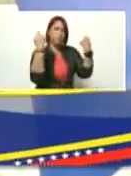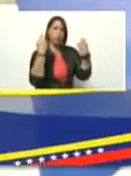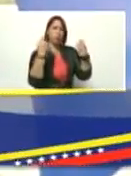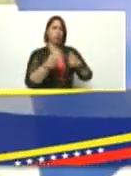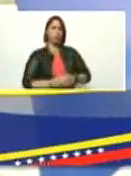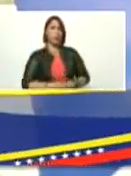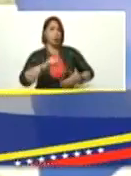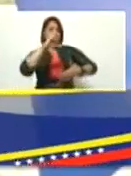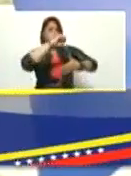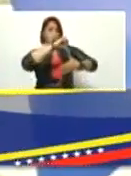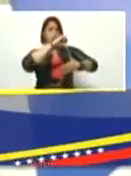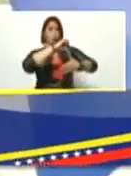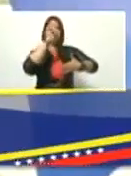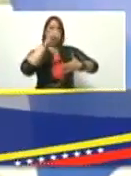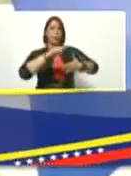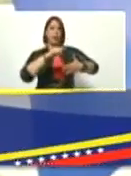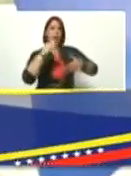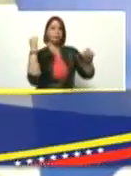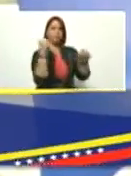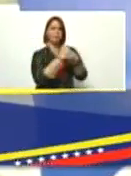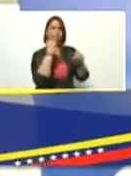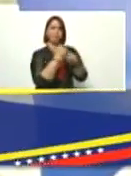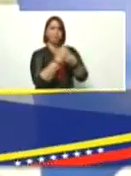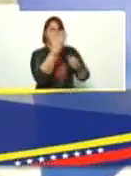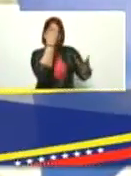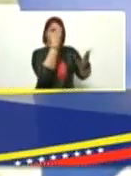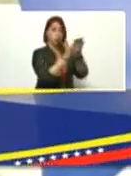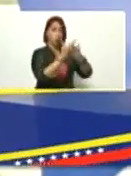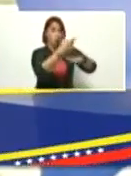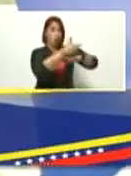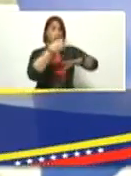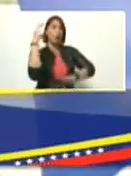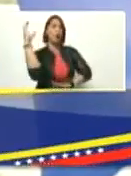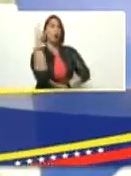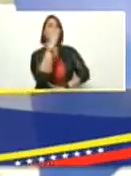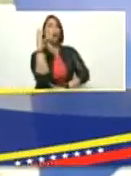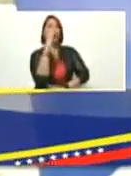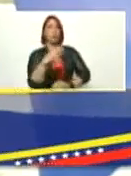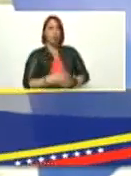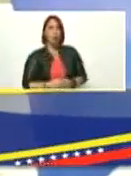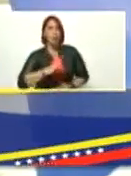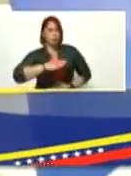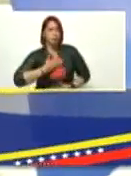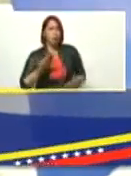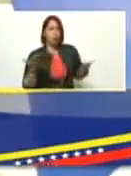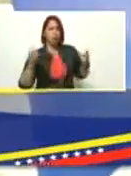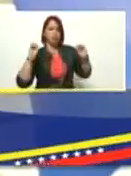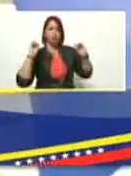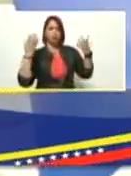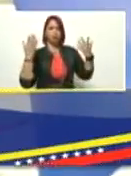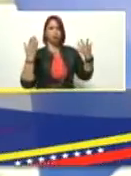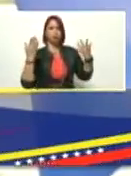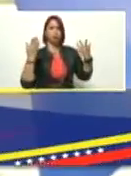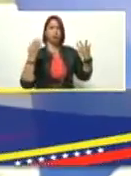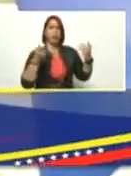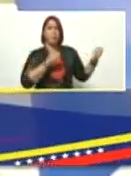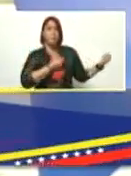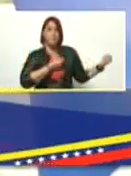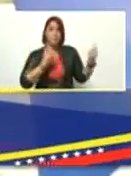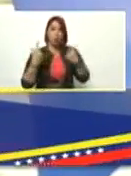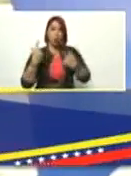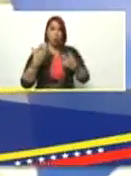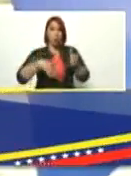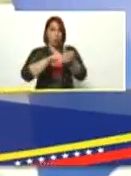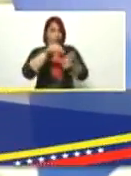sur y gestionar ante el gobierno de Colombia poder lograr la repatriación de